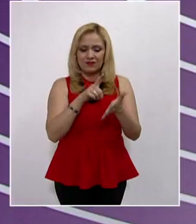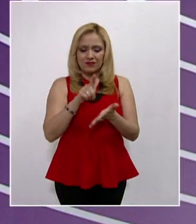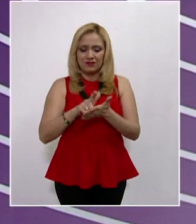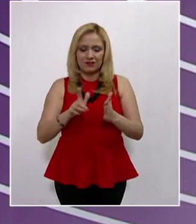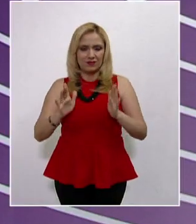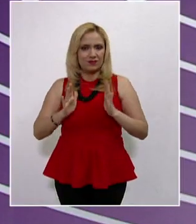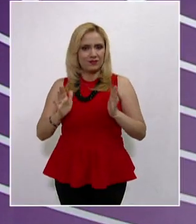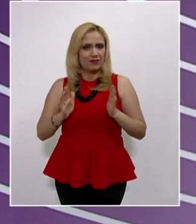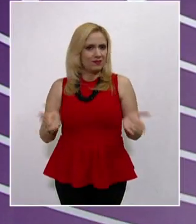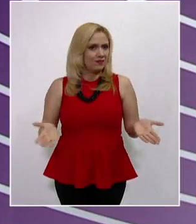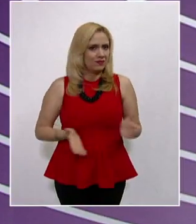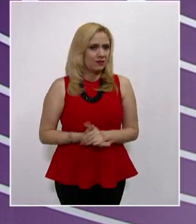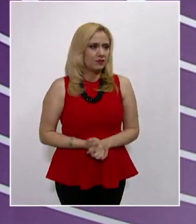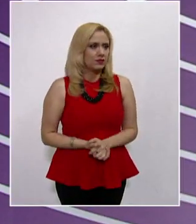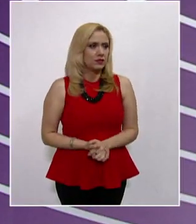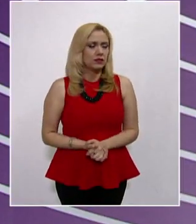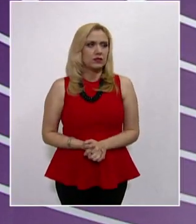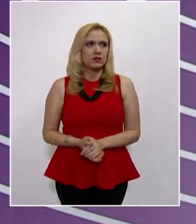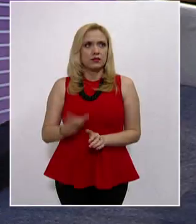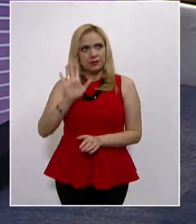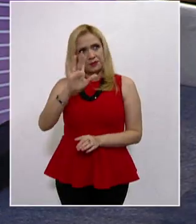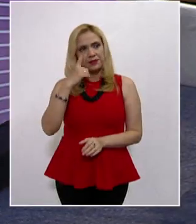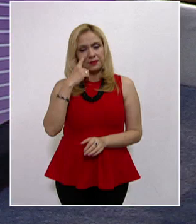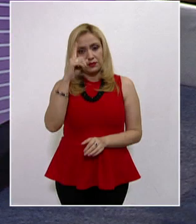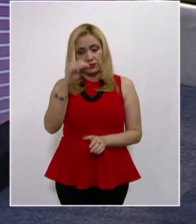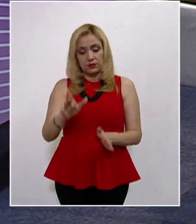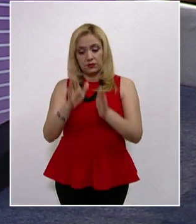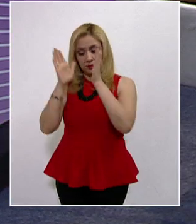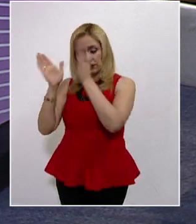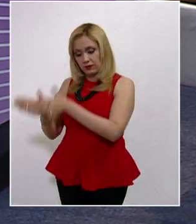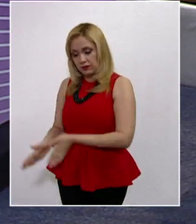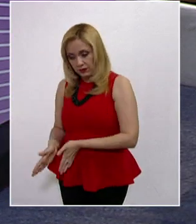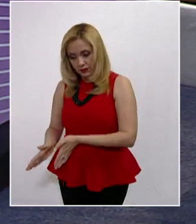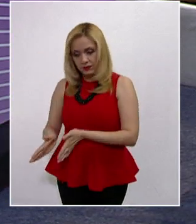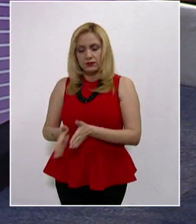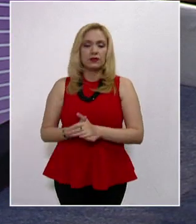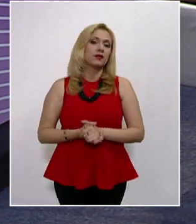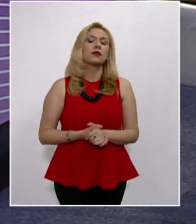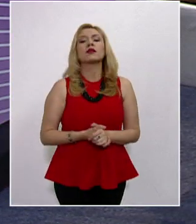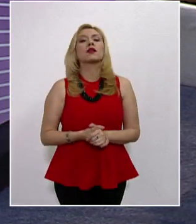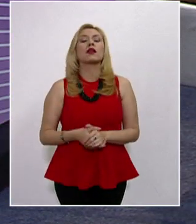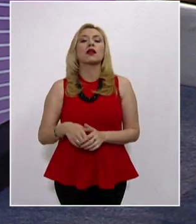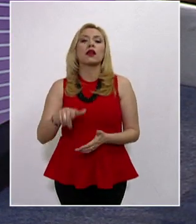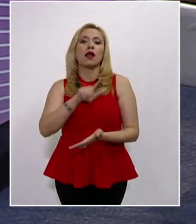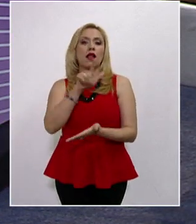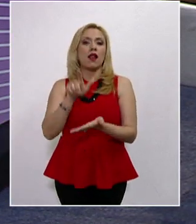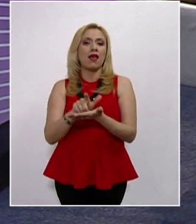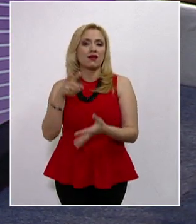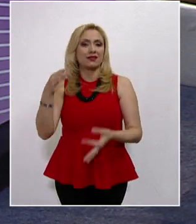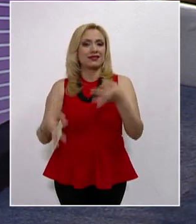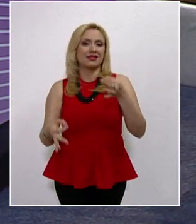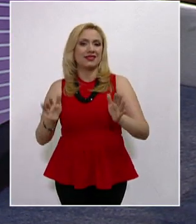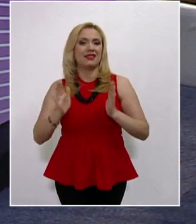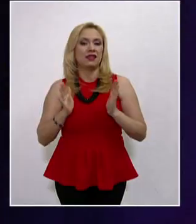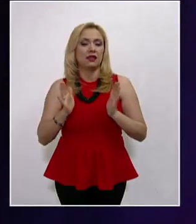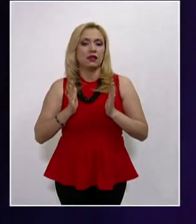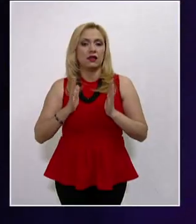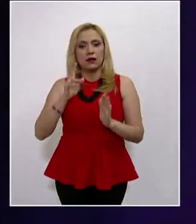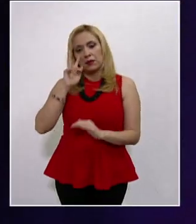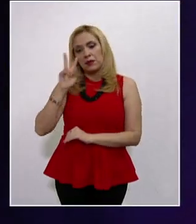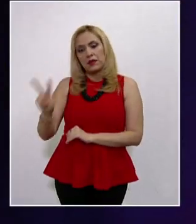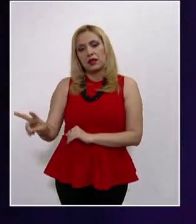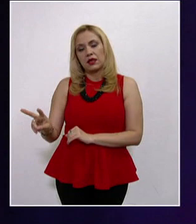Militar? Bueno, que por una parte, digamos, el Código de Justicia Militar fue concebido